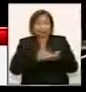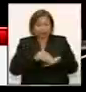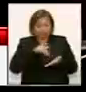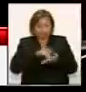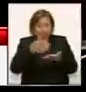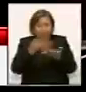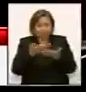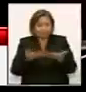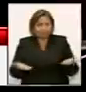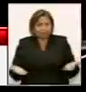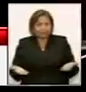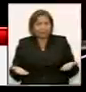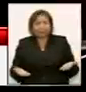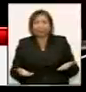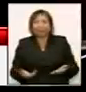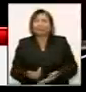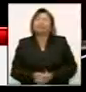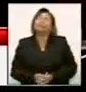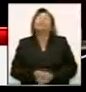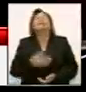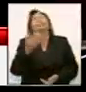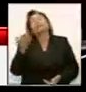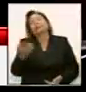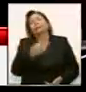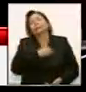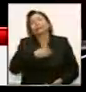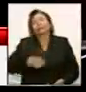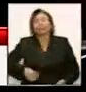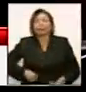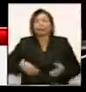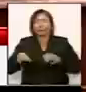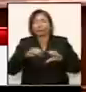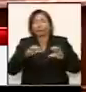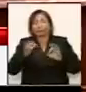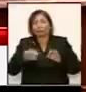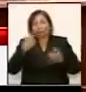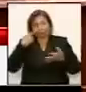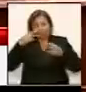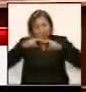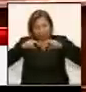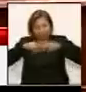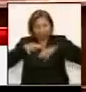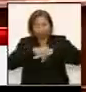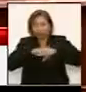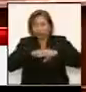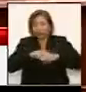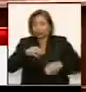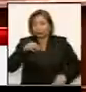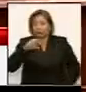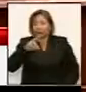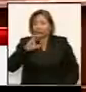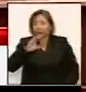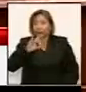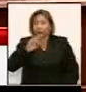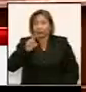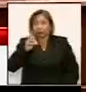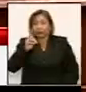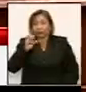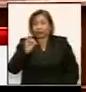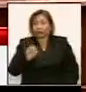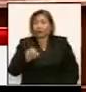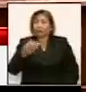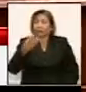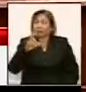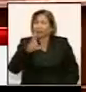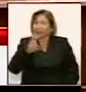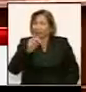aterrizar las cosas. Pero yo imagino, señor ministro, que usted va a tomar una acción. Esto tiene que revisarse. Porque si el señor procurador le pasa de 30 millones